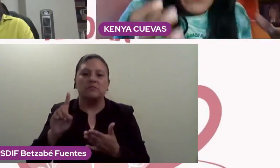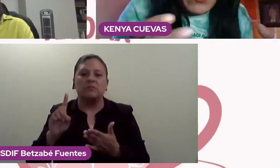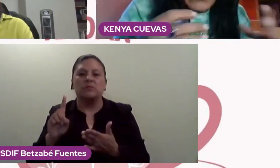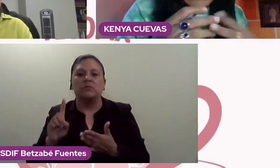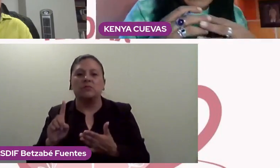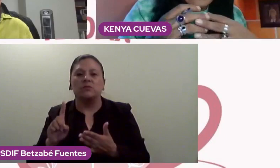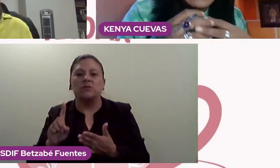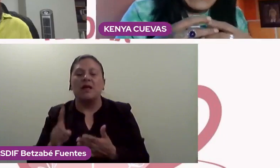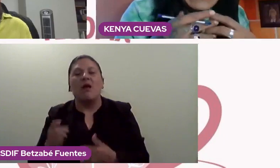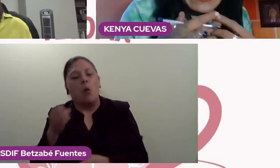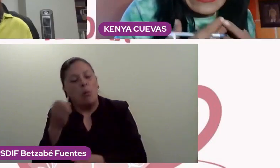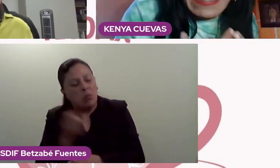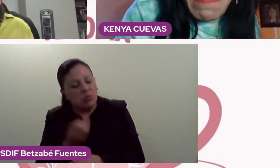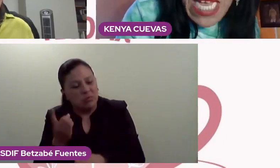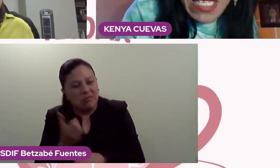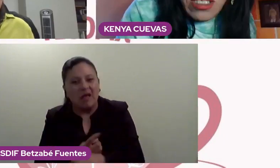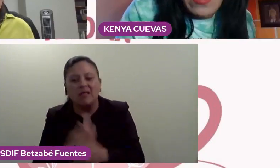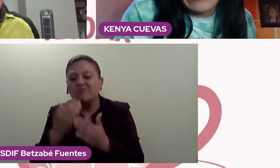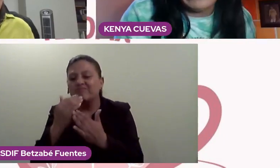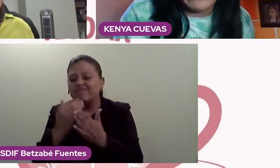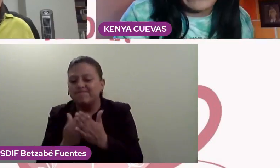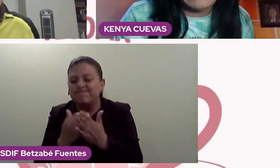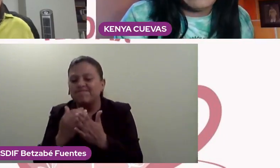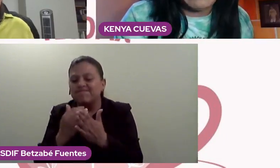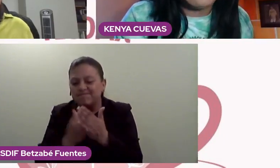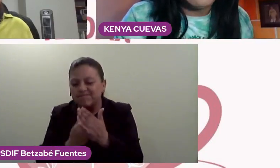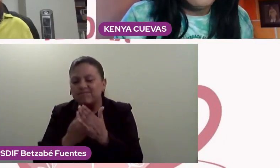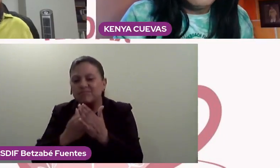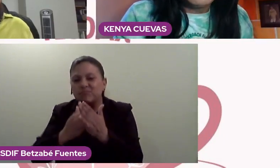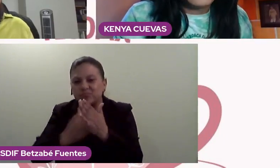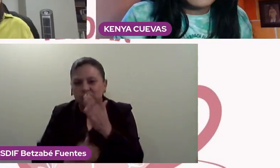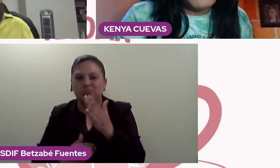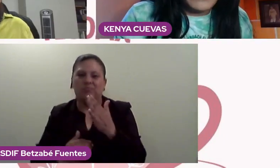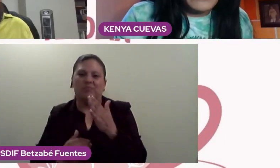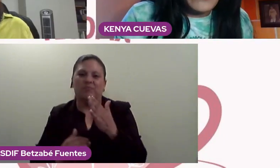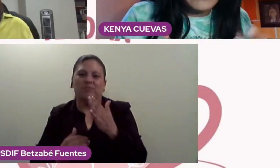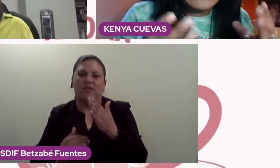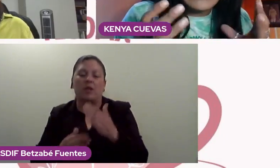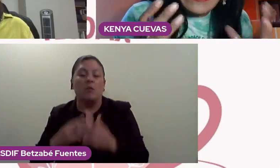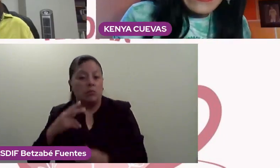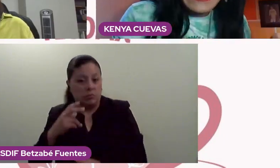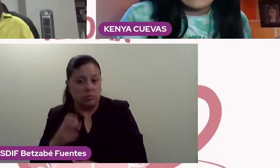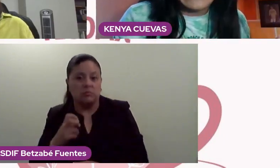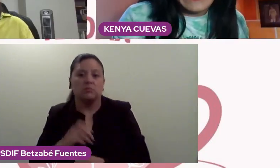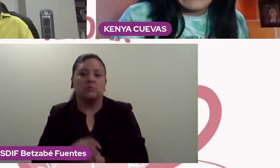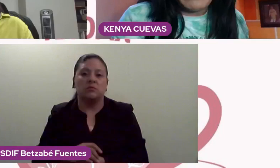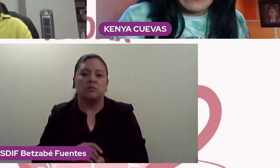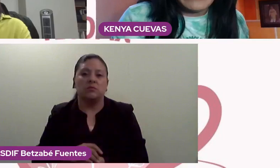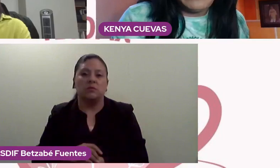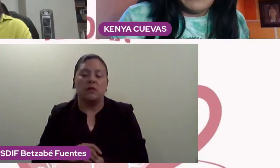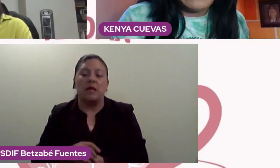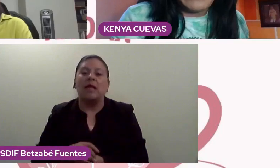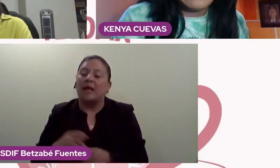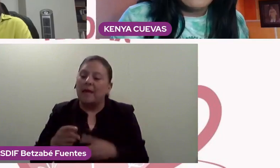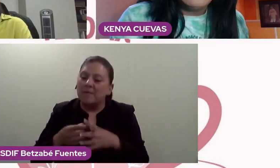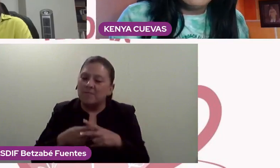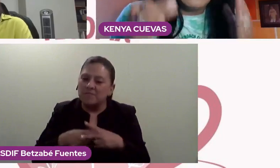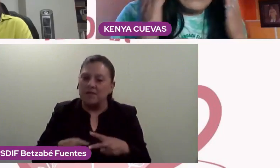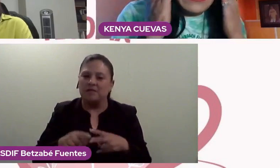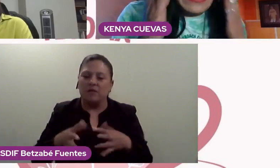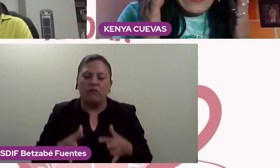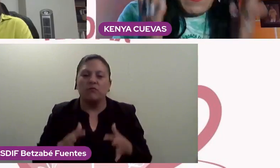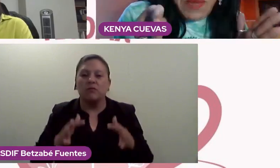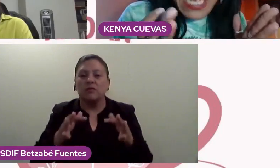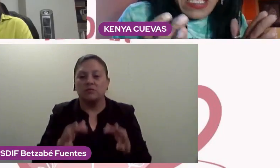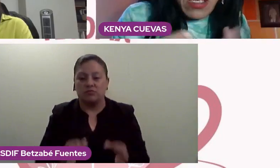las oportunidades, el crecimiento de las mujeres trans. Entonces, por ello nace Casa de las Muñecas Tiresias,